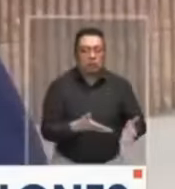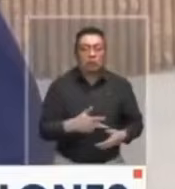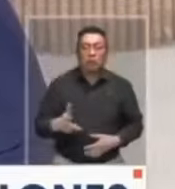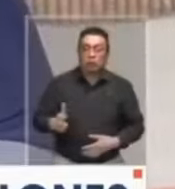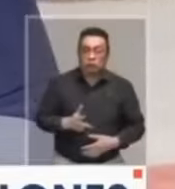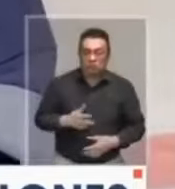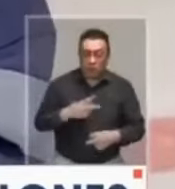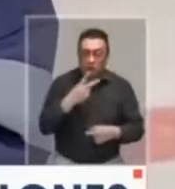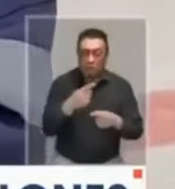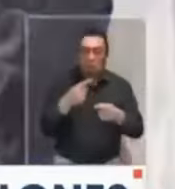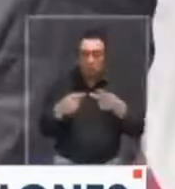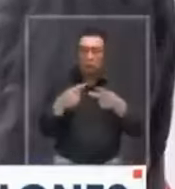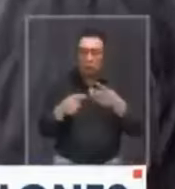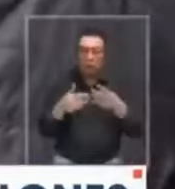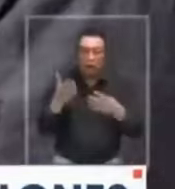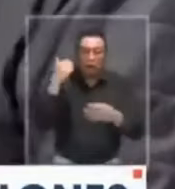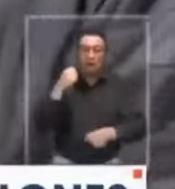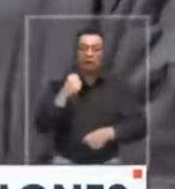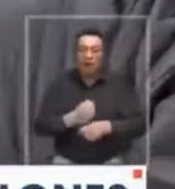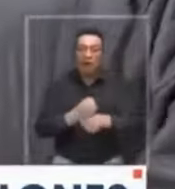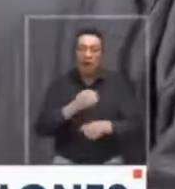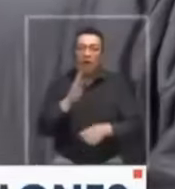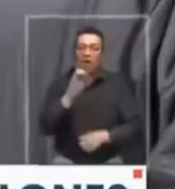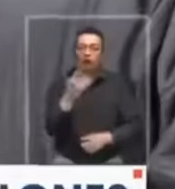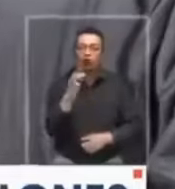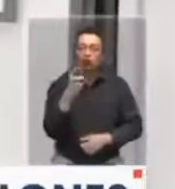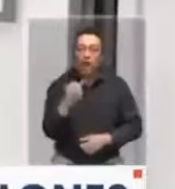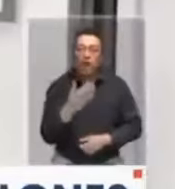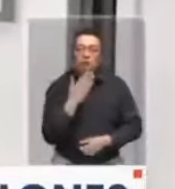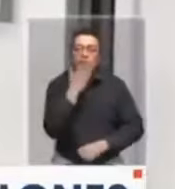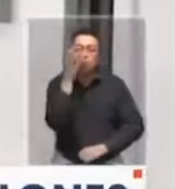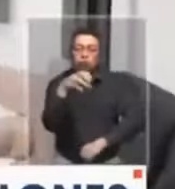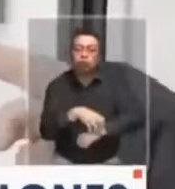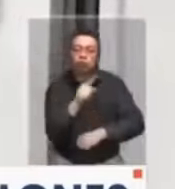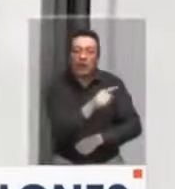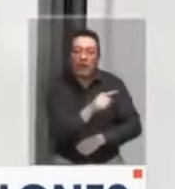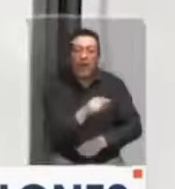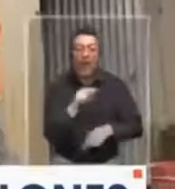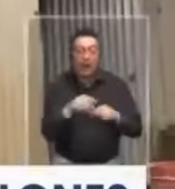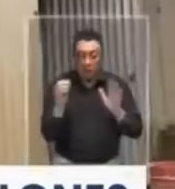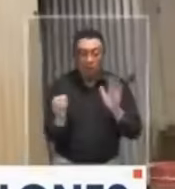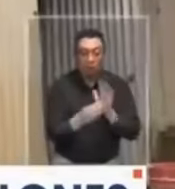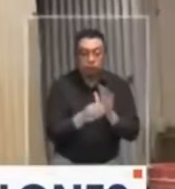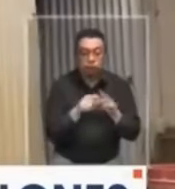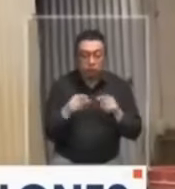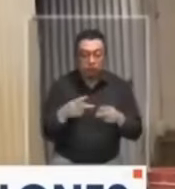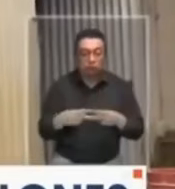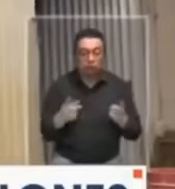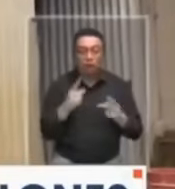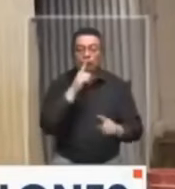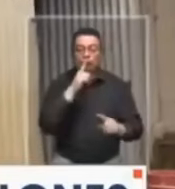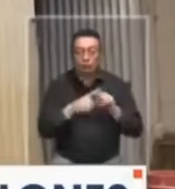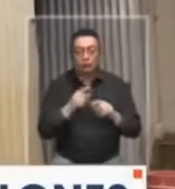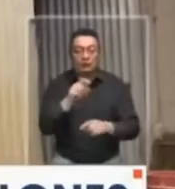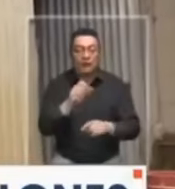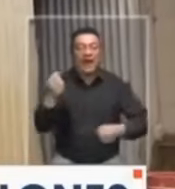más de una vez entre quienes recolectan día a día la basura de Punta Arenas. Claro que esta vez marcó un hito que incluso llevó a ponerle un sobrenombre al camión